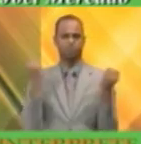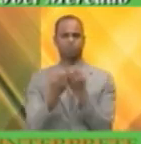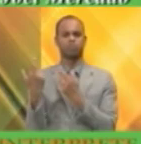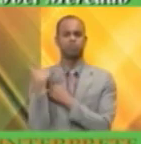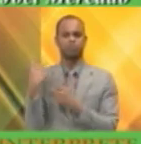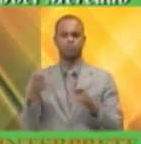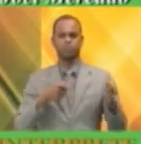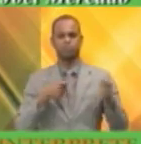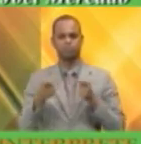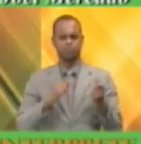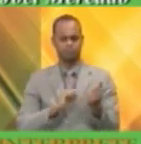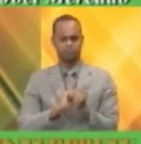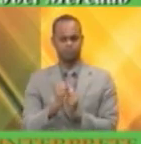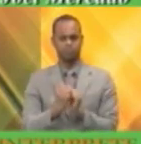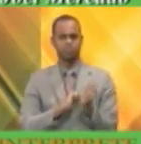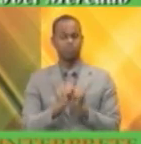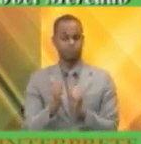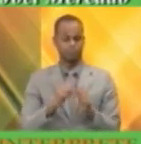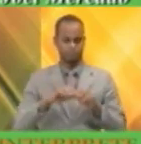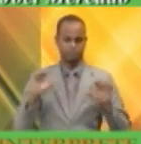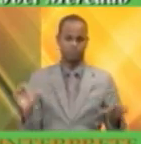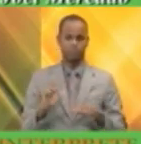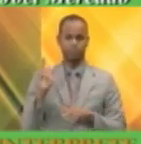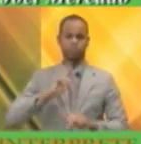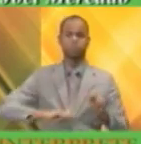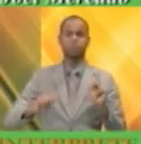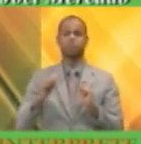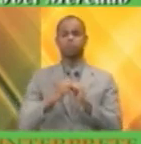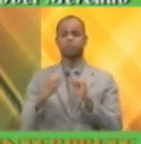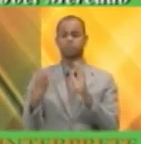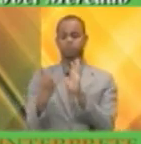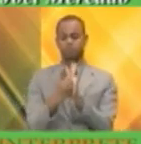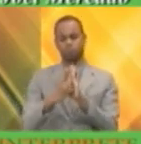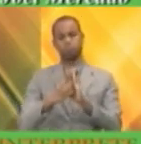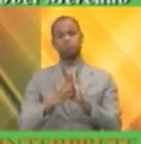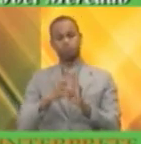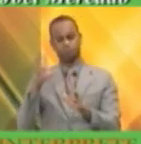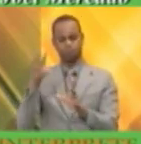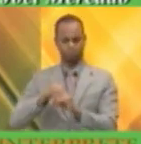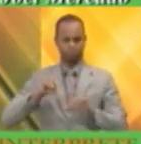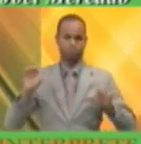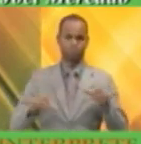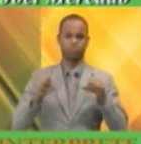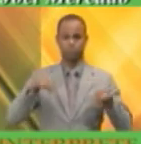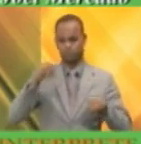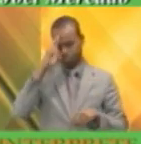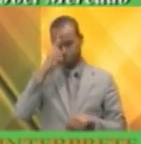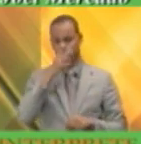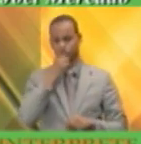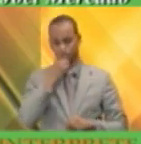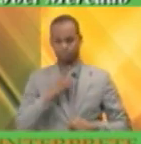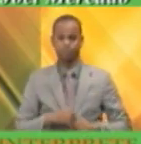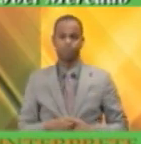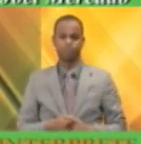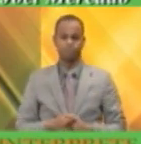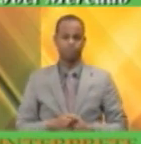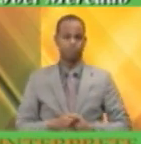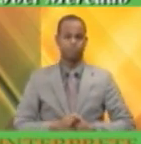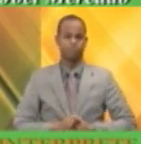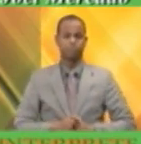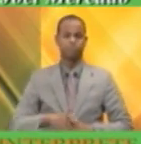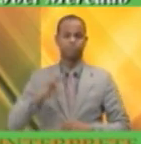del deporte que practican las personas con discapacidad en la República Dominicana.